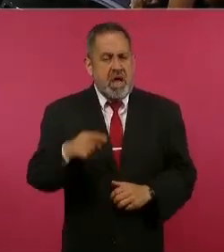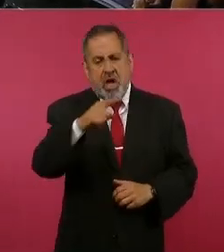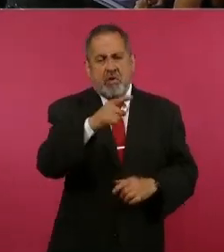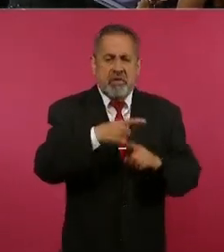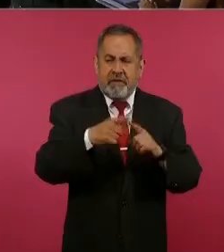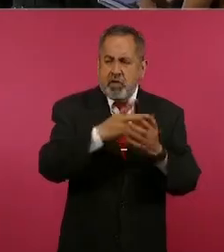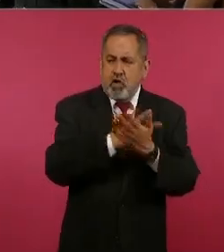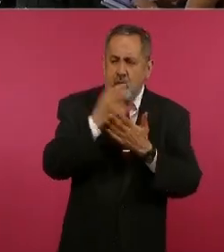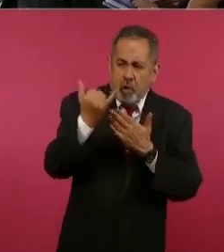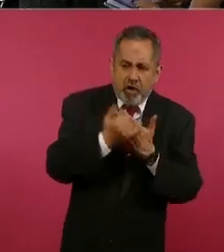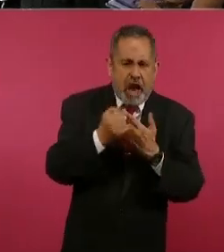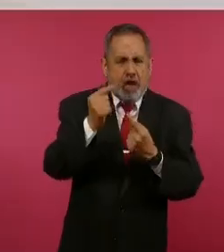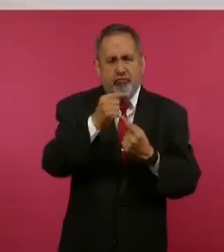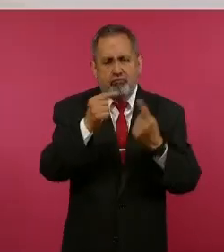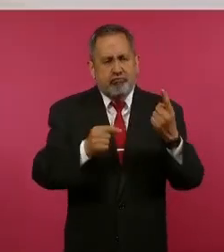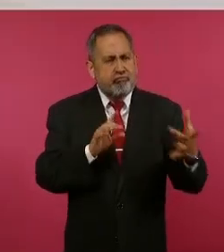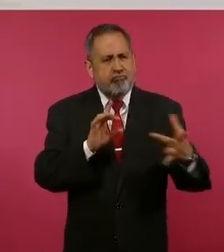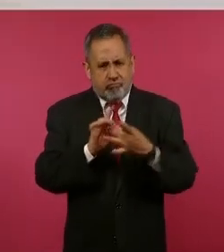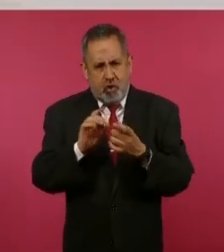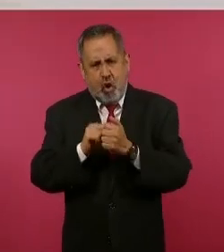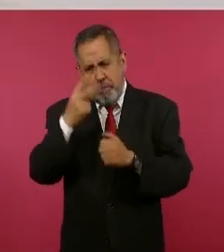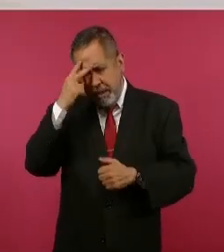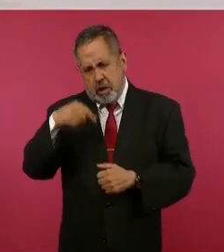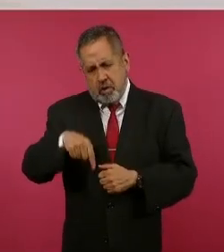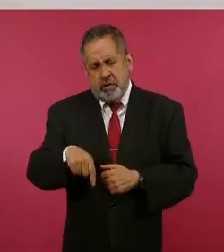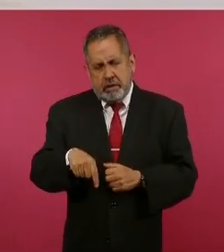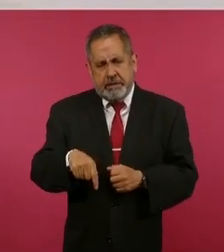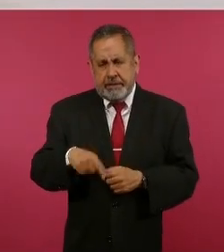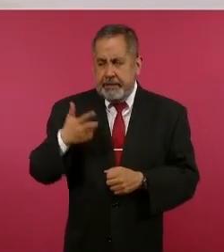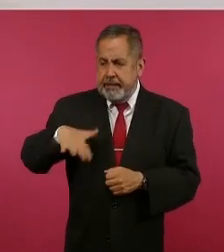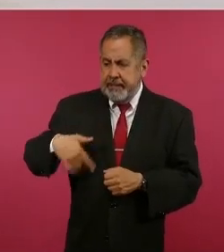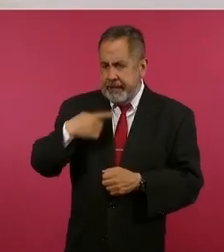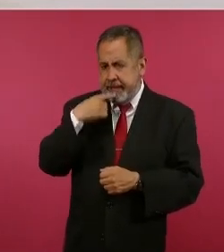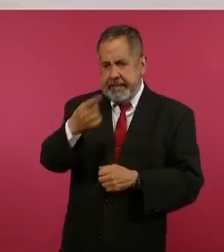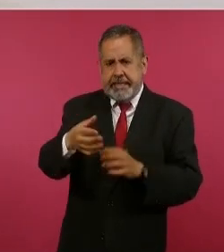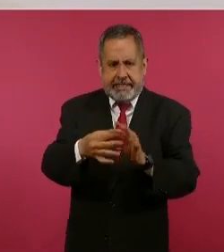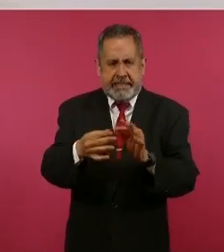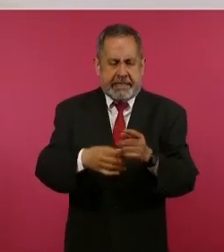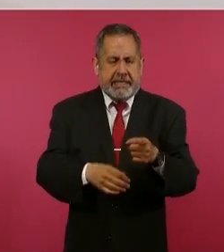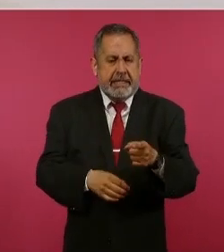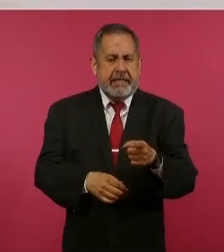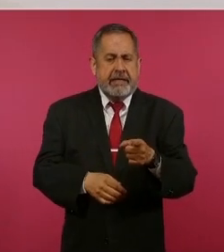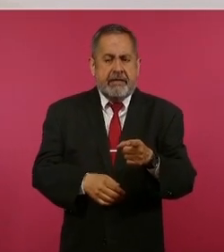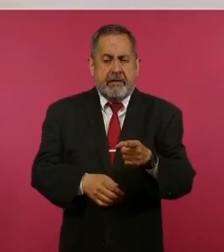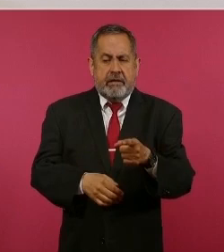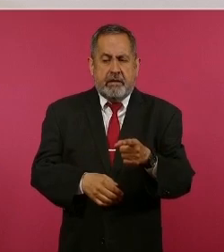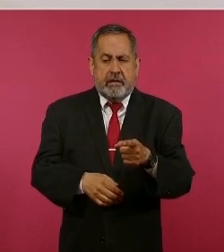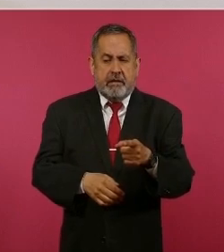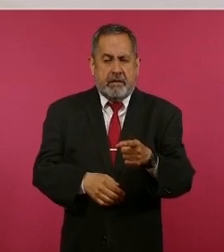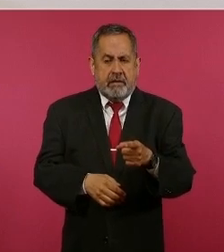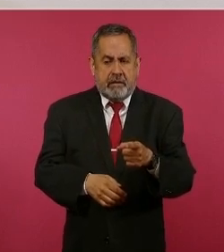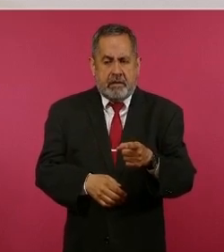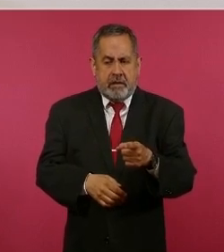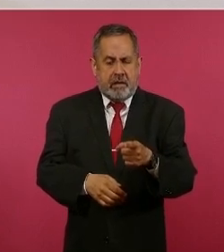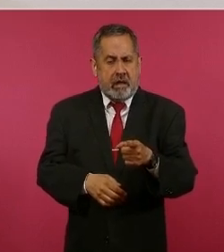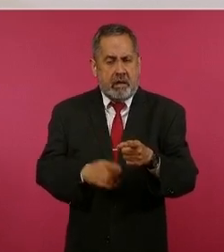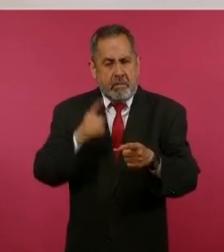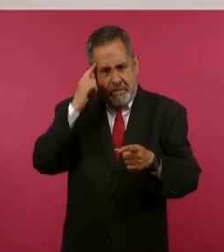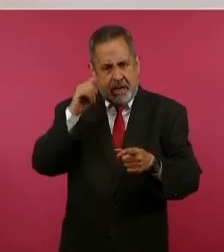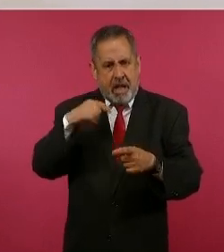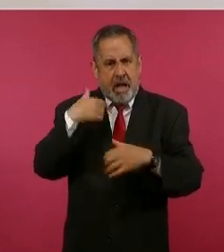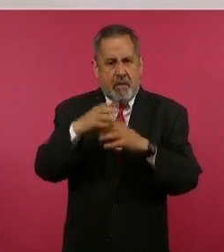proyectos para México. Esto que les decía es poner en